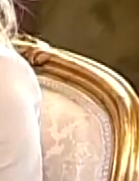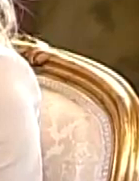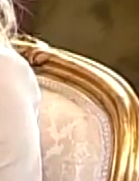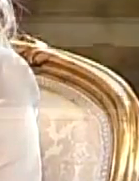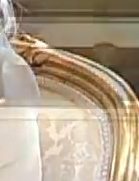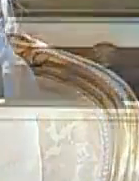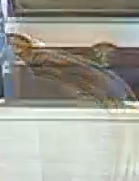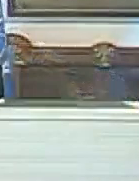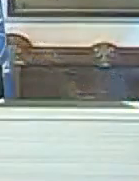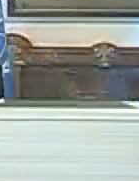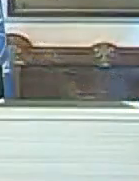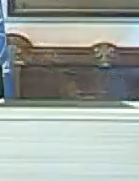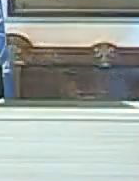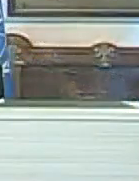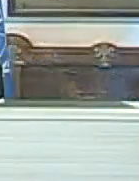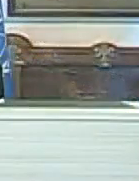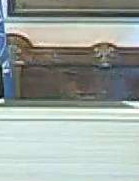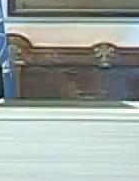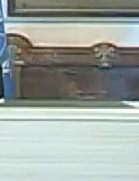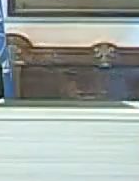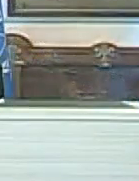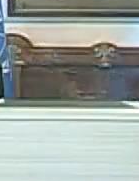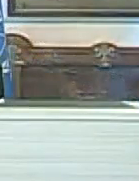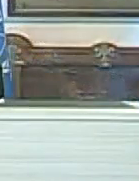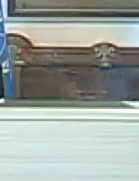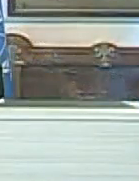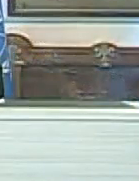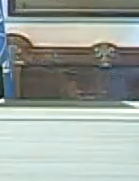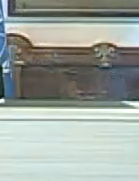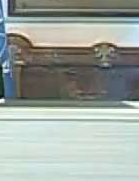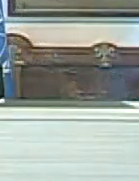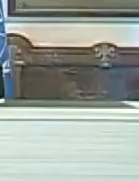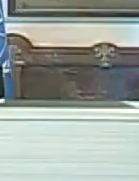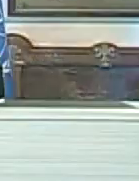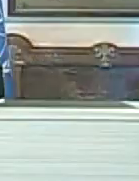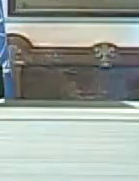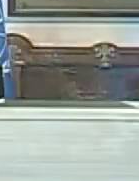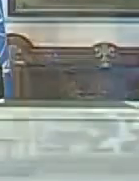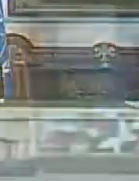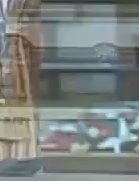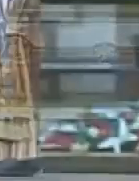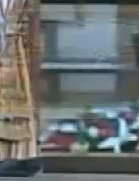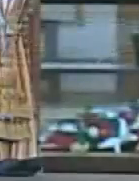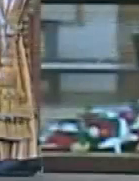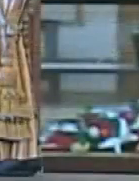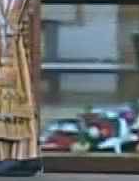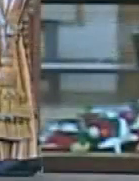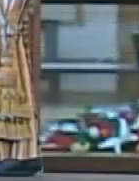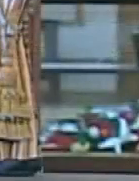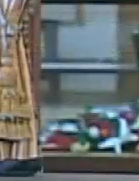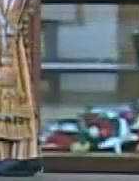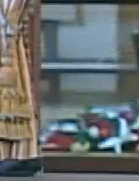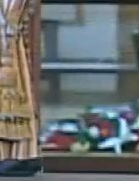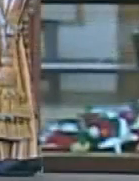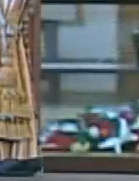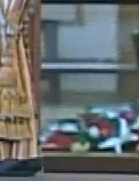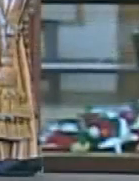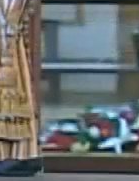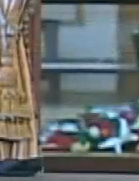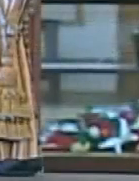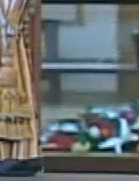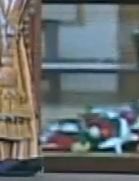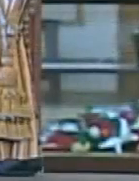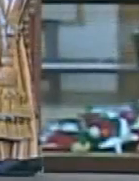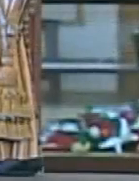la gentil invitación que me ha cursado al invitarme a venezuela como fiscal general de la cpi